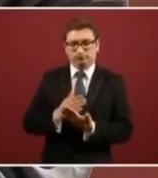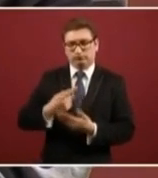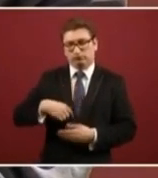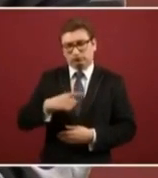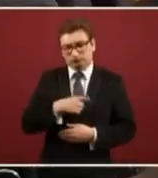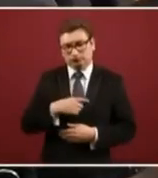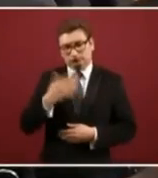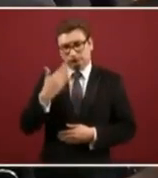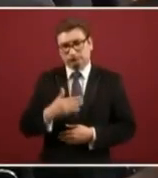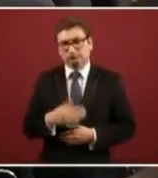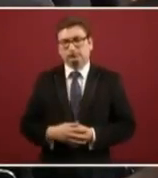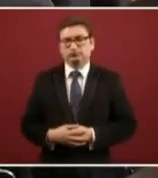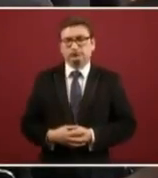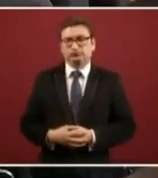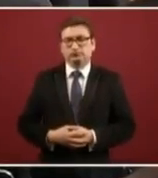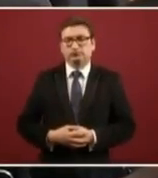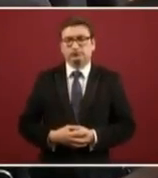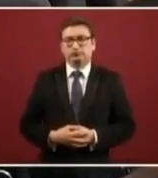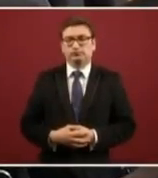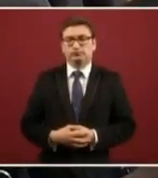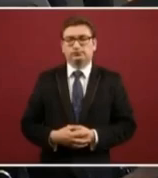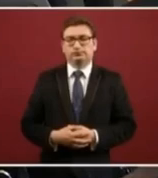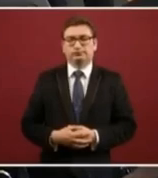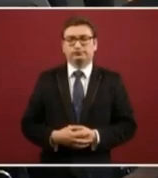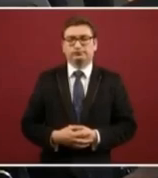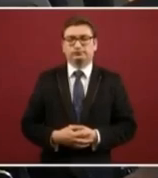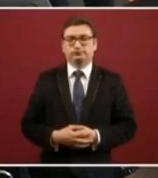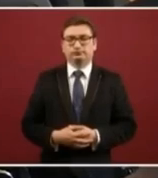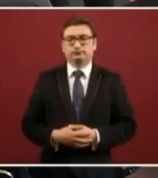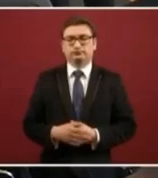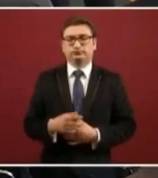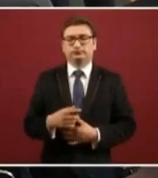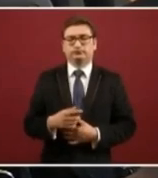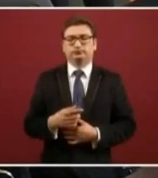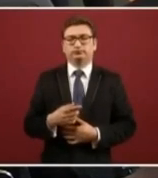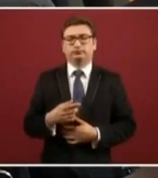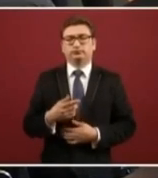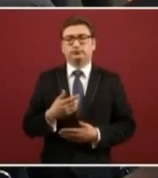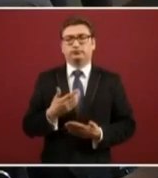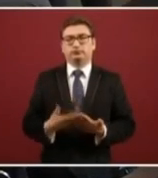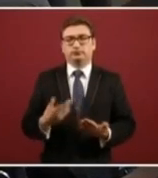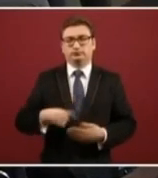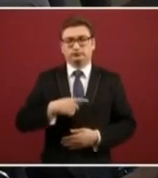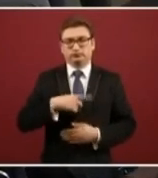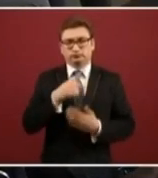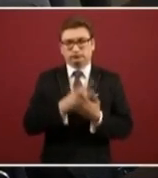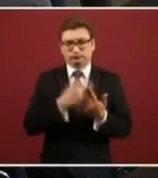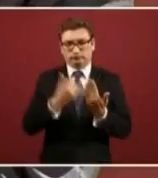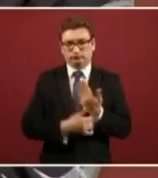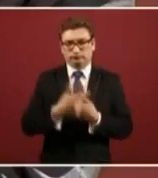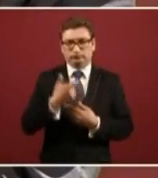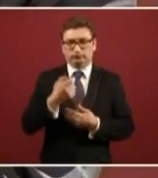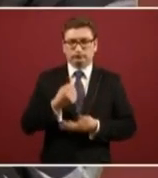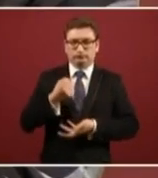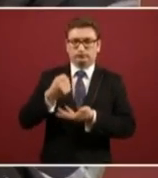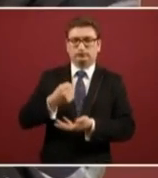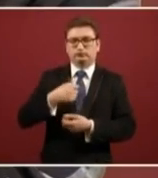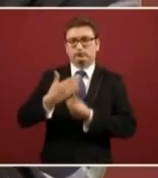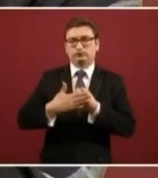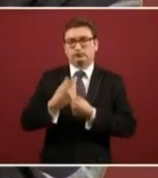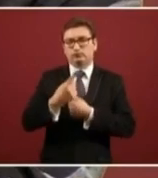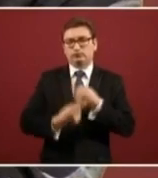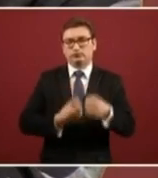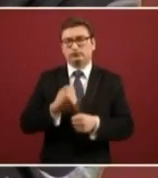valorando, ya lo hicimos, pero ahora que se presente el proyecto de presupuesto para el año